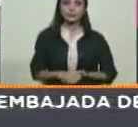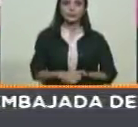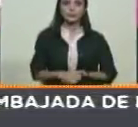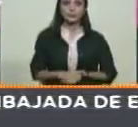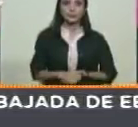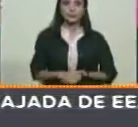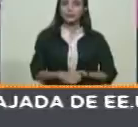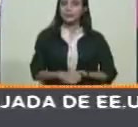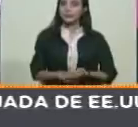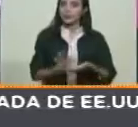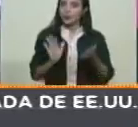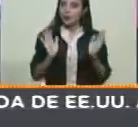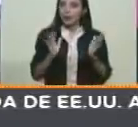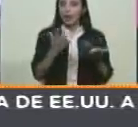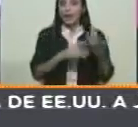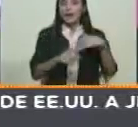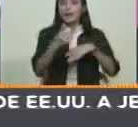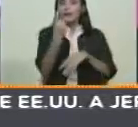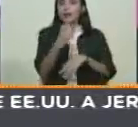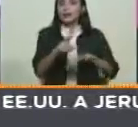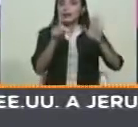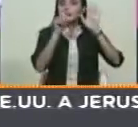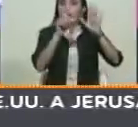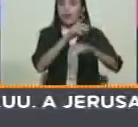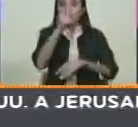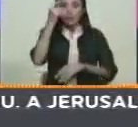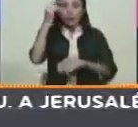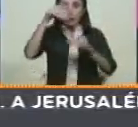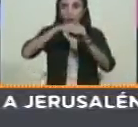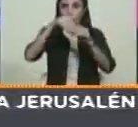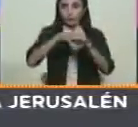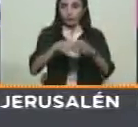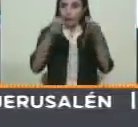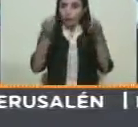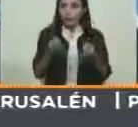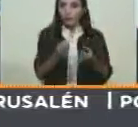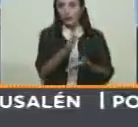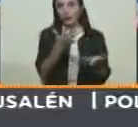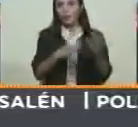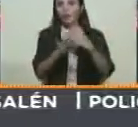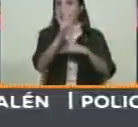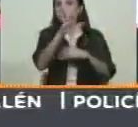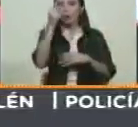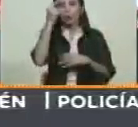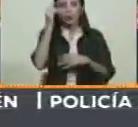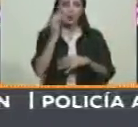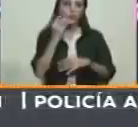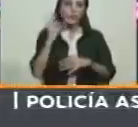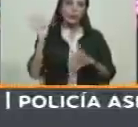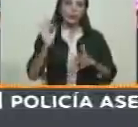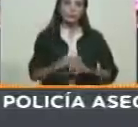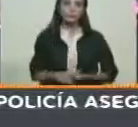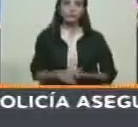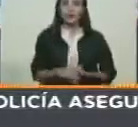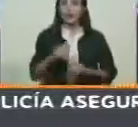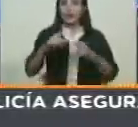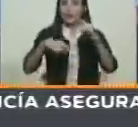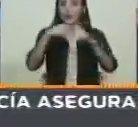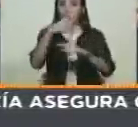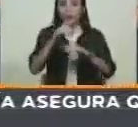apenas quedan seis días para las elecciones verdad cinco días para un amanecer